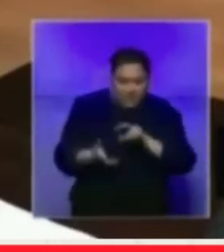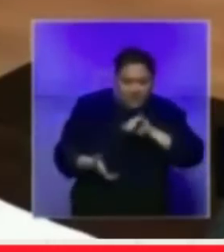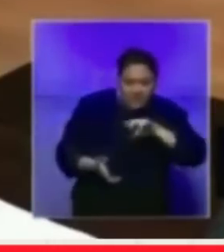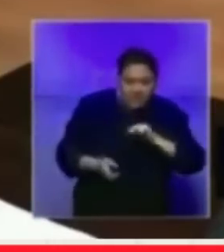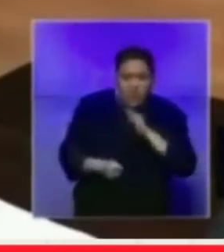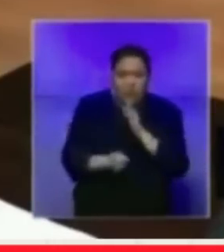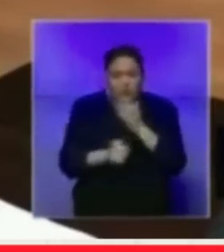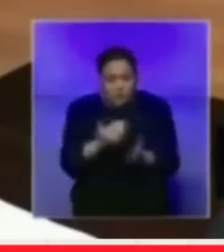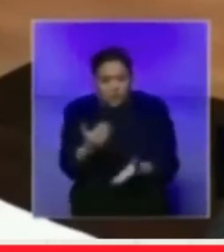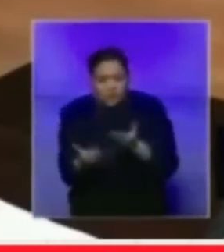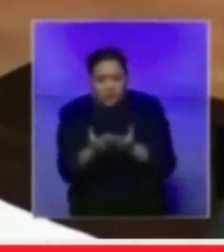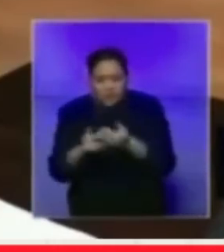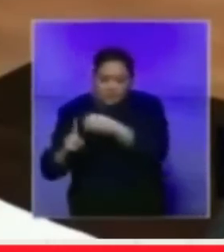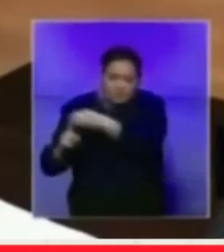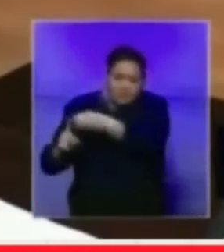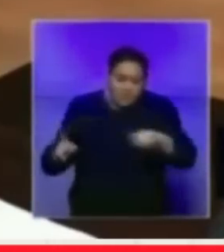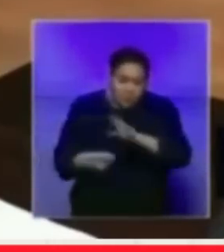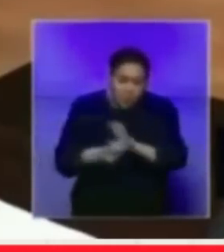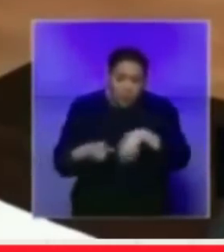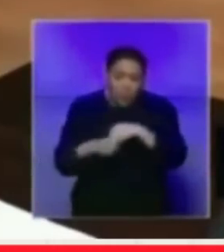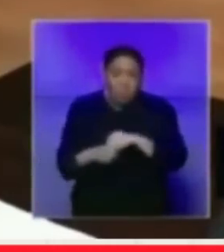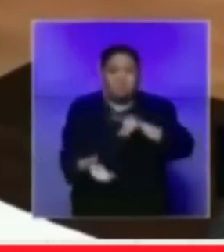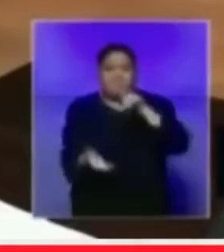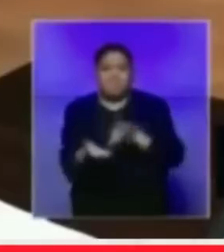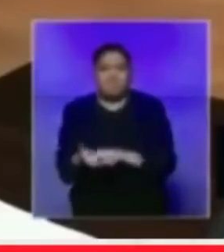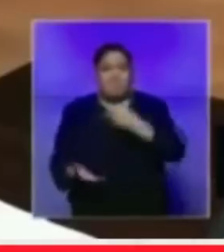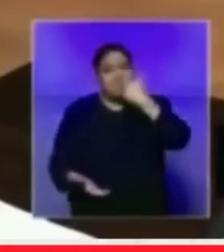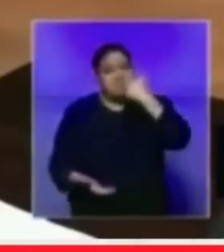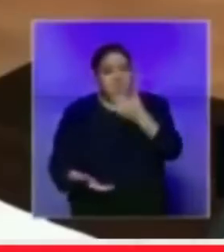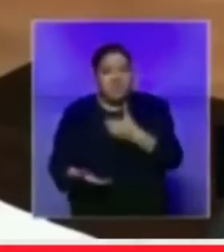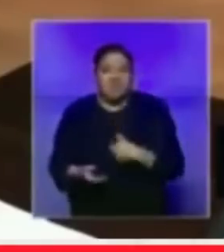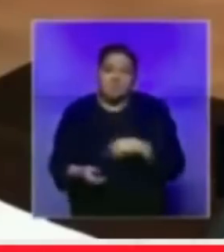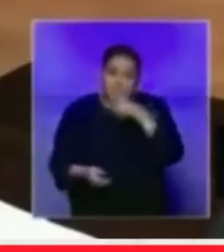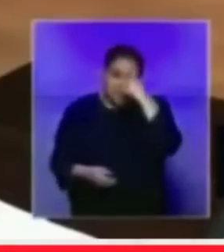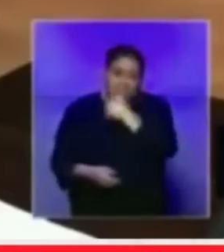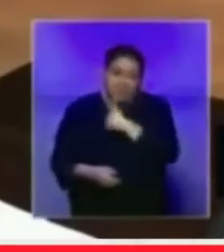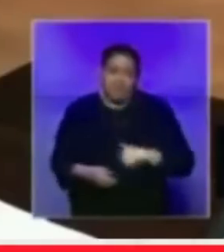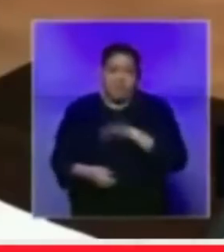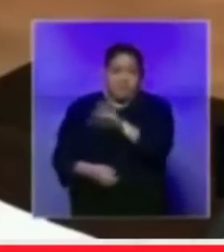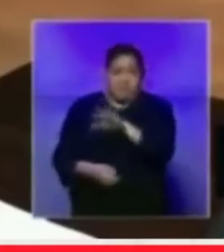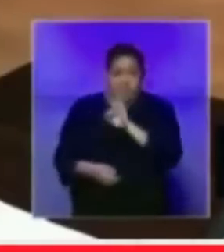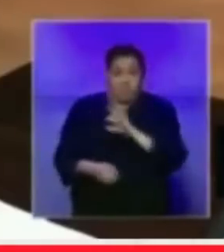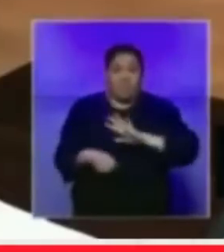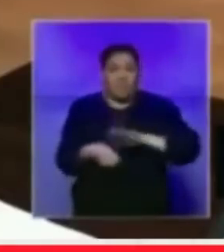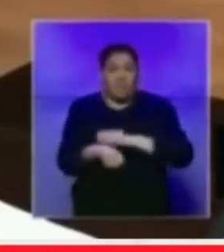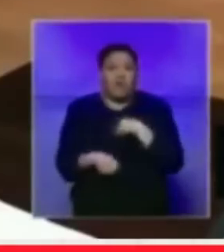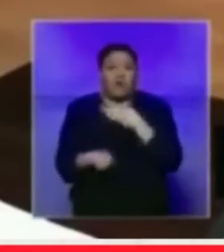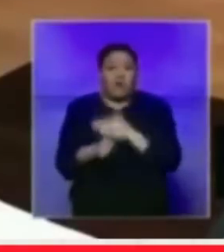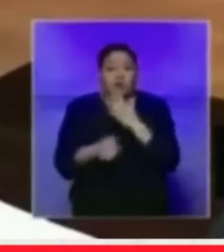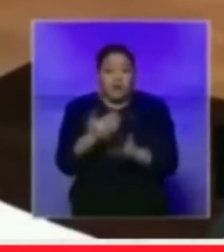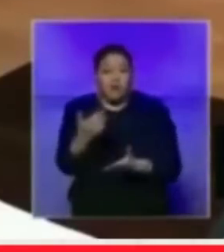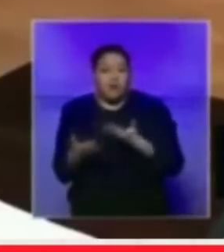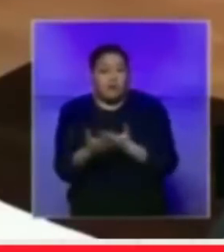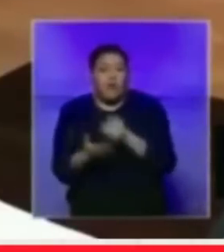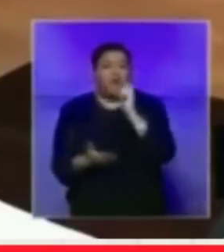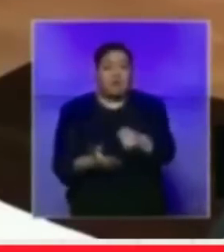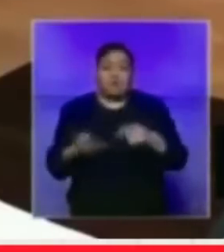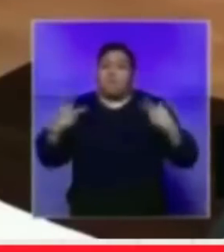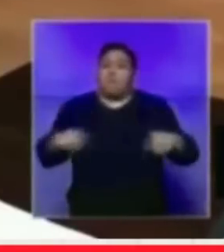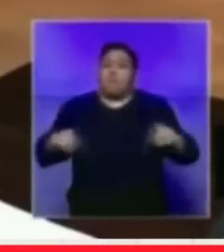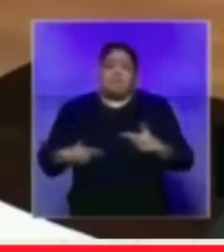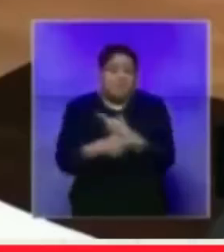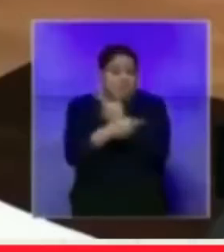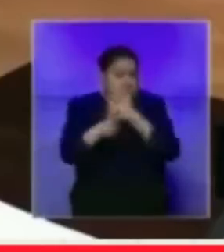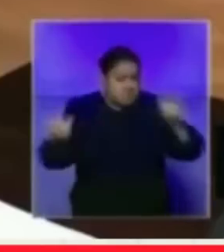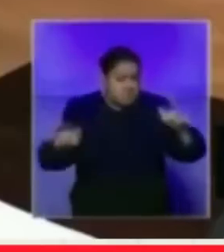declarar válida la elección a la presidencia de los Estados Unidos mexicanos, ya que se considera que ésta fue libre, auténtica y